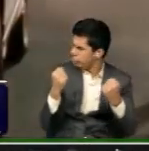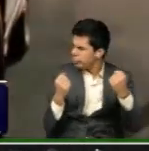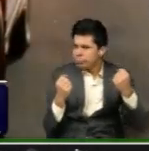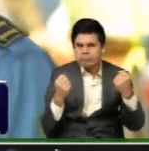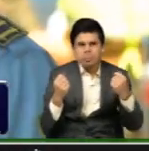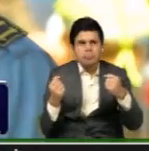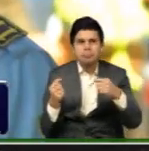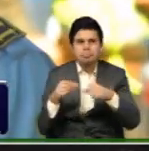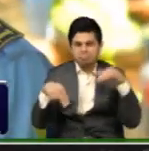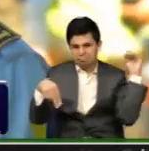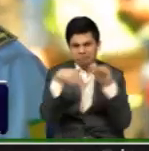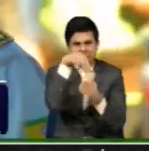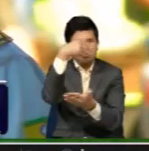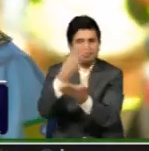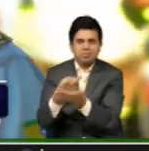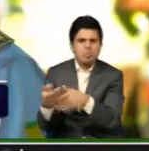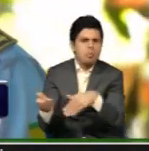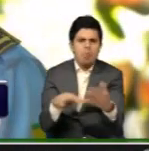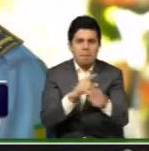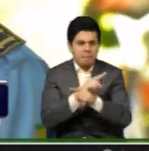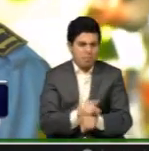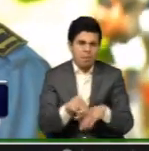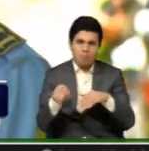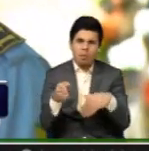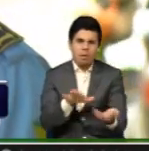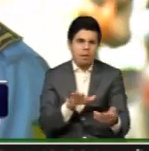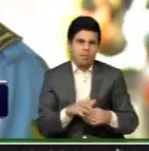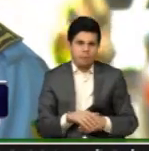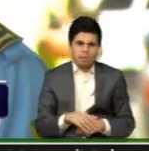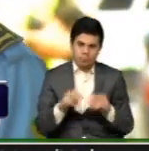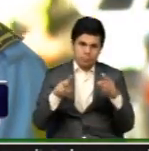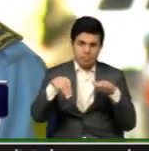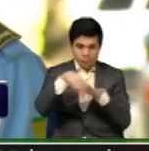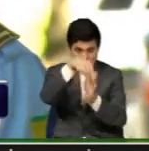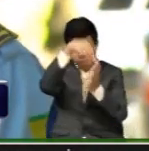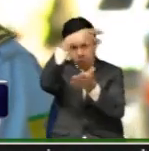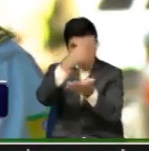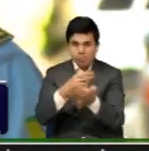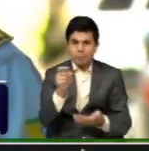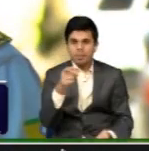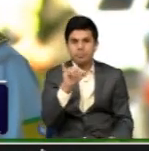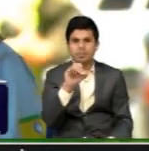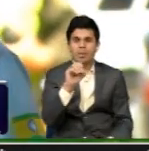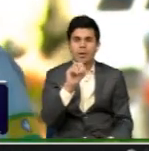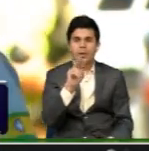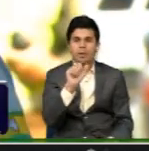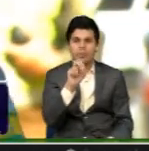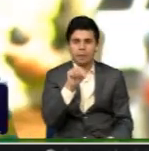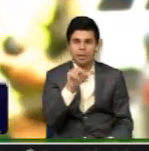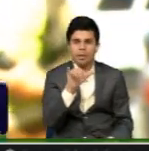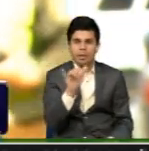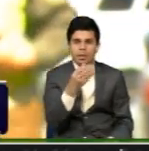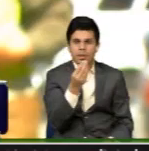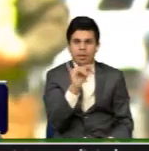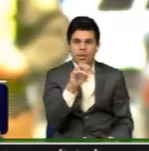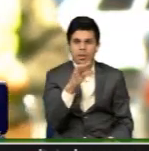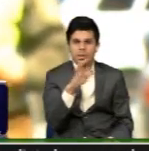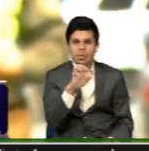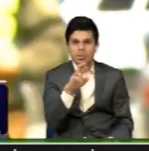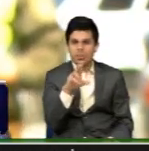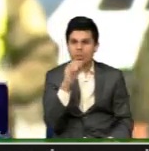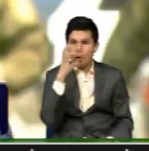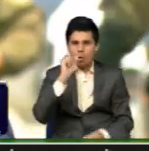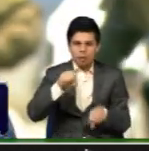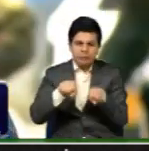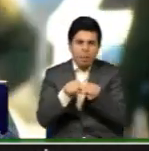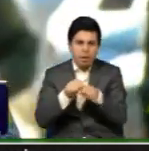instantánea. El infortunado peatón, quien muere en el lugar de los hechos, Giovanni Quintero Garcés, un zapatero de